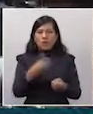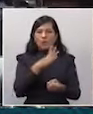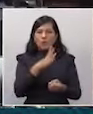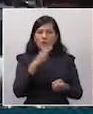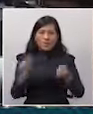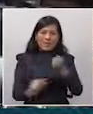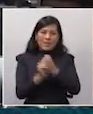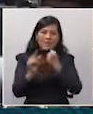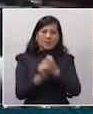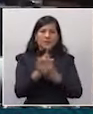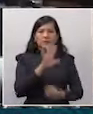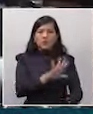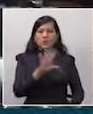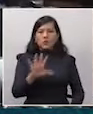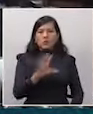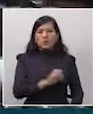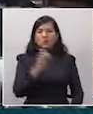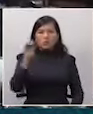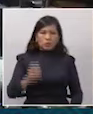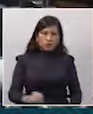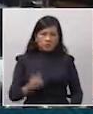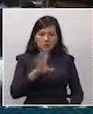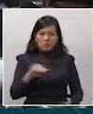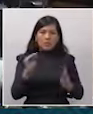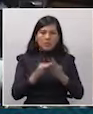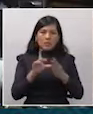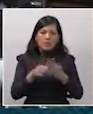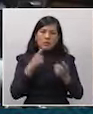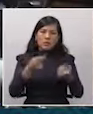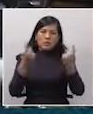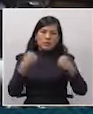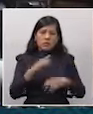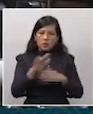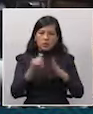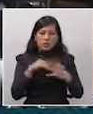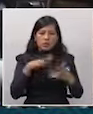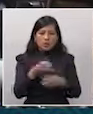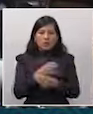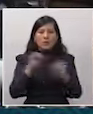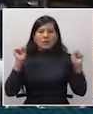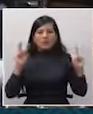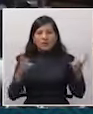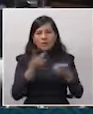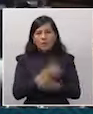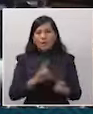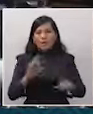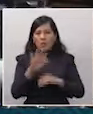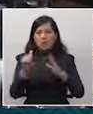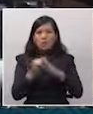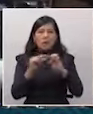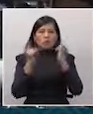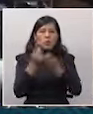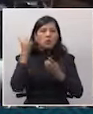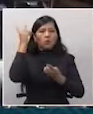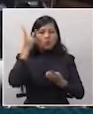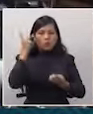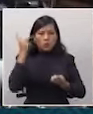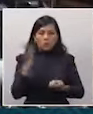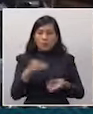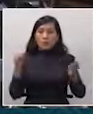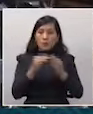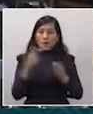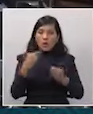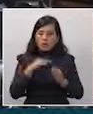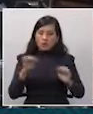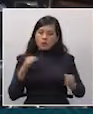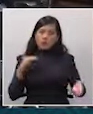el 55% y el regreso y la recuperación de la democracia de nuestro instrumento político. Por lo tanto, llenaremos